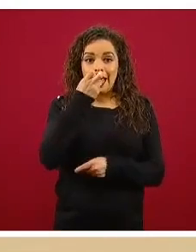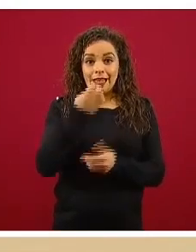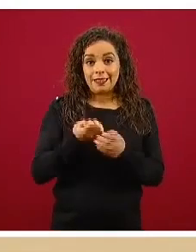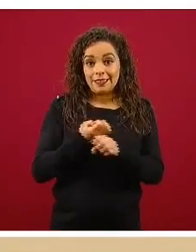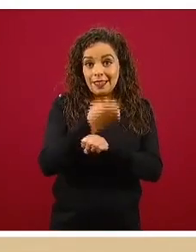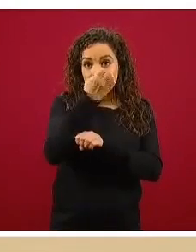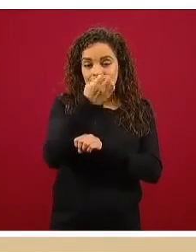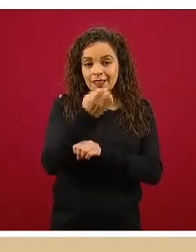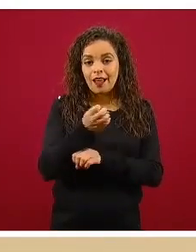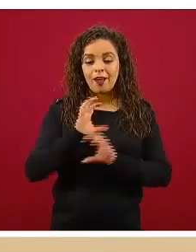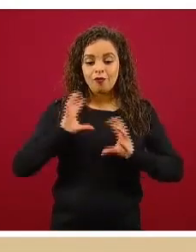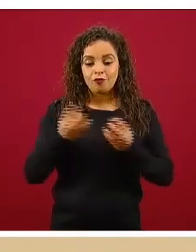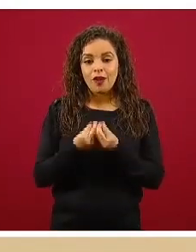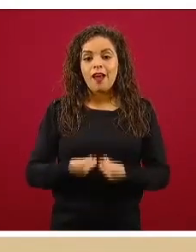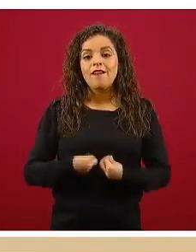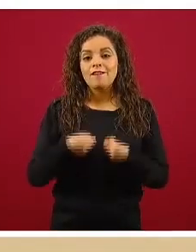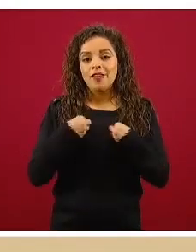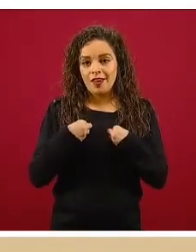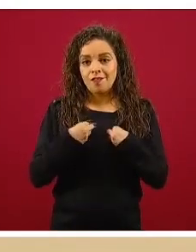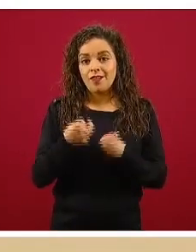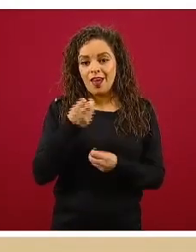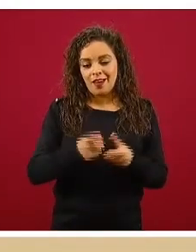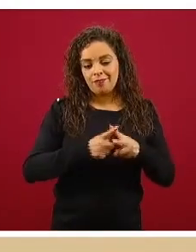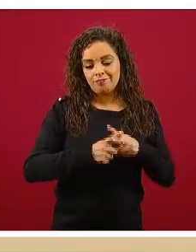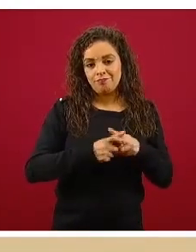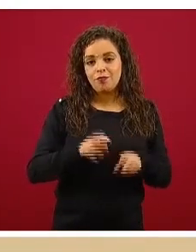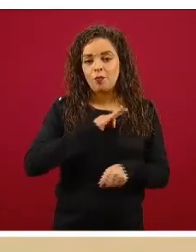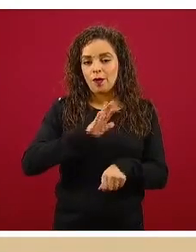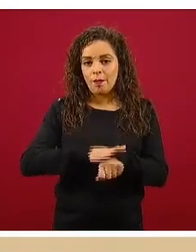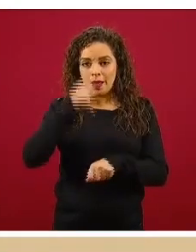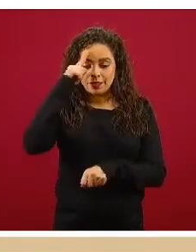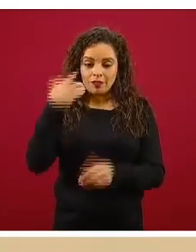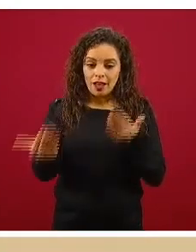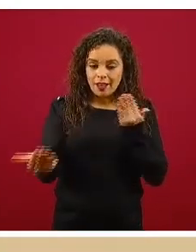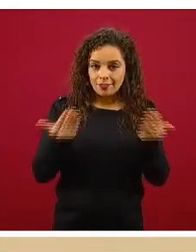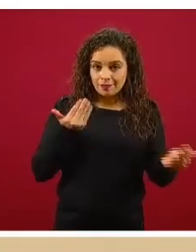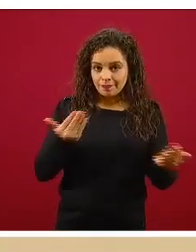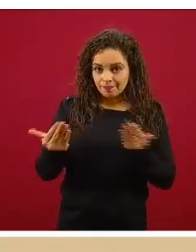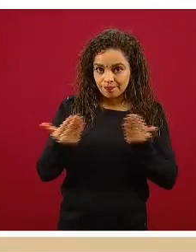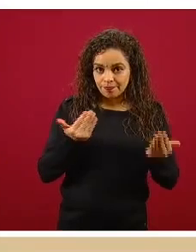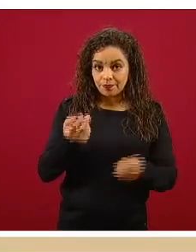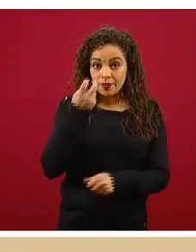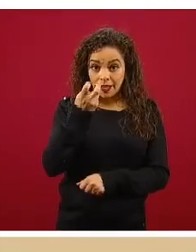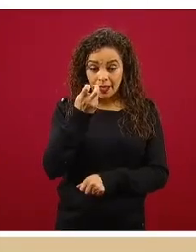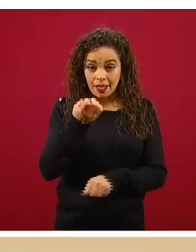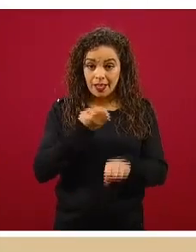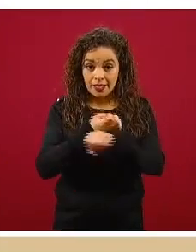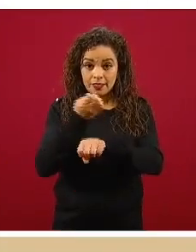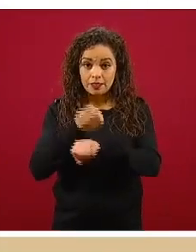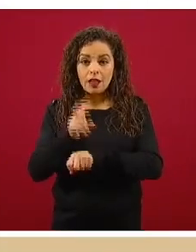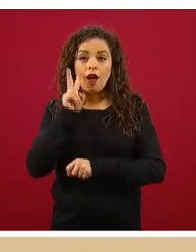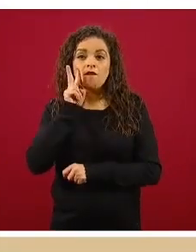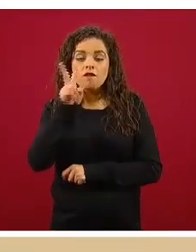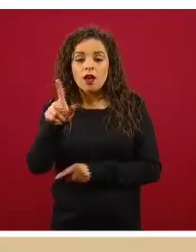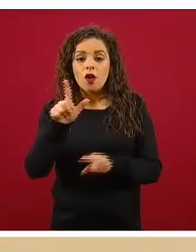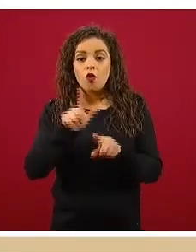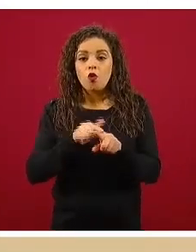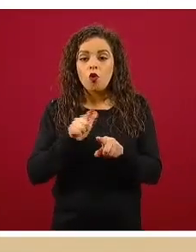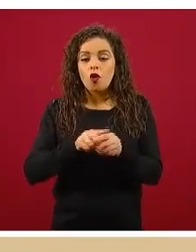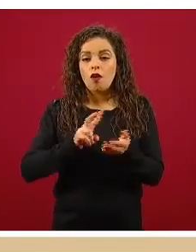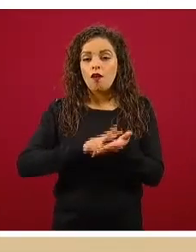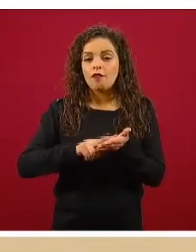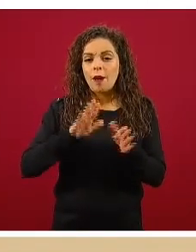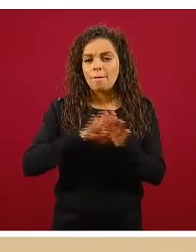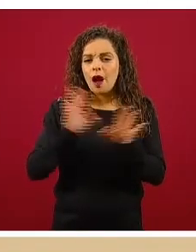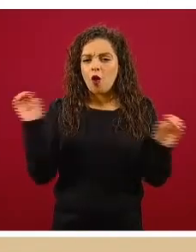más comparable este dato, y son precisamente las entidades que tienen los colores verdes más oscuros las